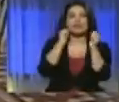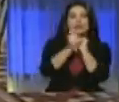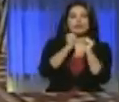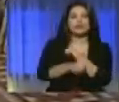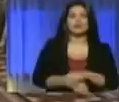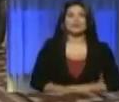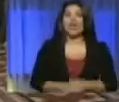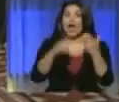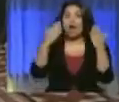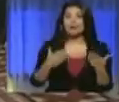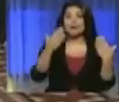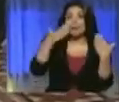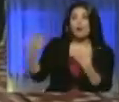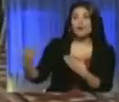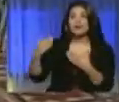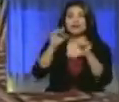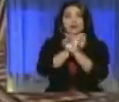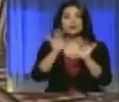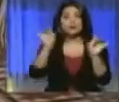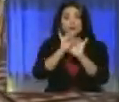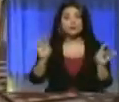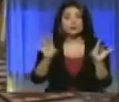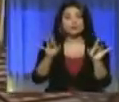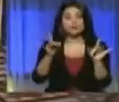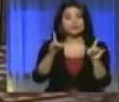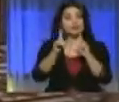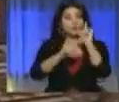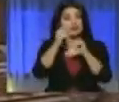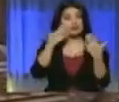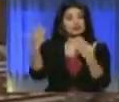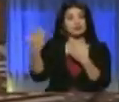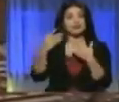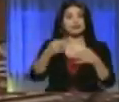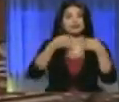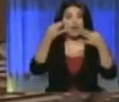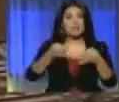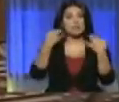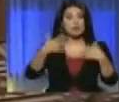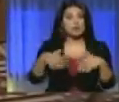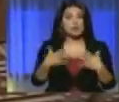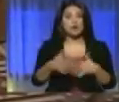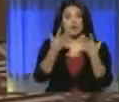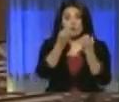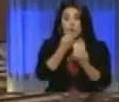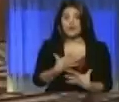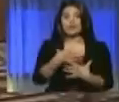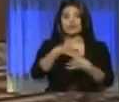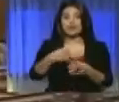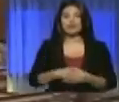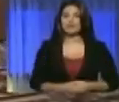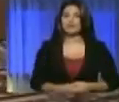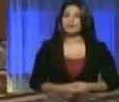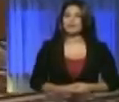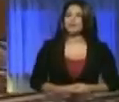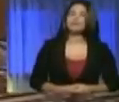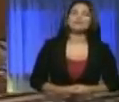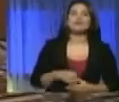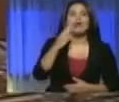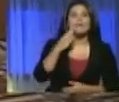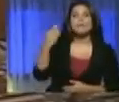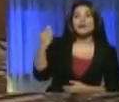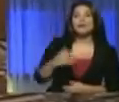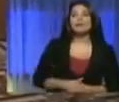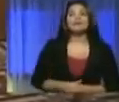las redes sociales, cómo se están moviendo las redes. Siempre se mueven de manera muy interesante. Por aquí tenemos a la